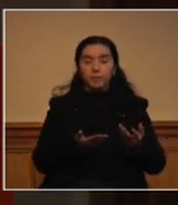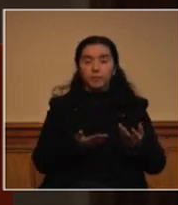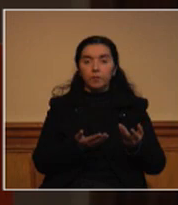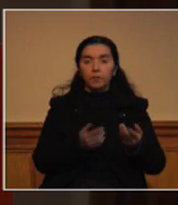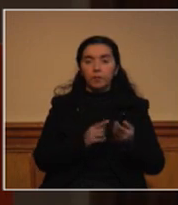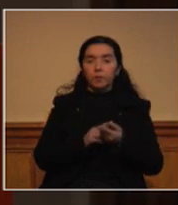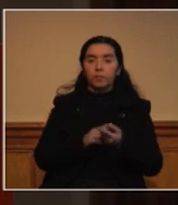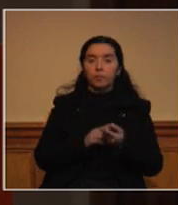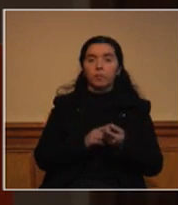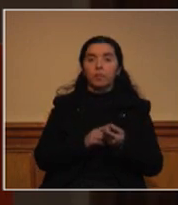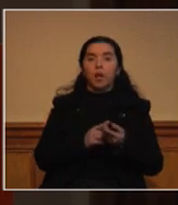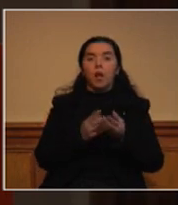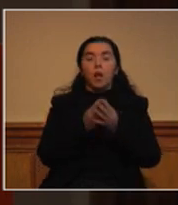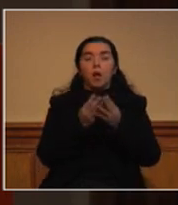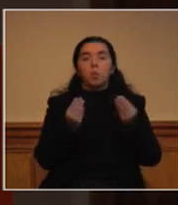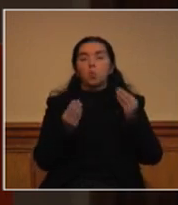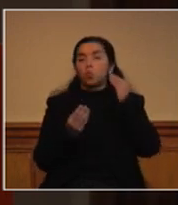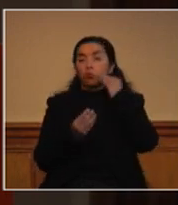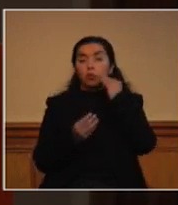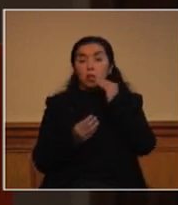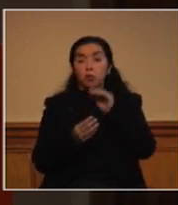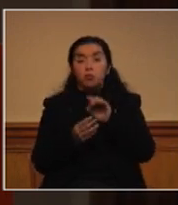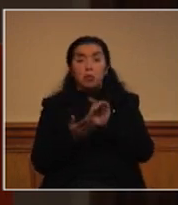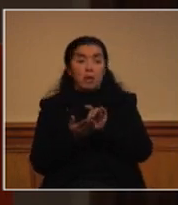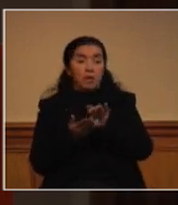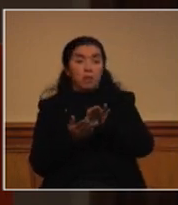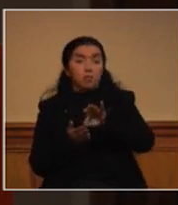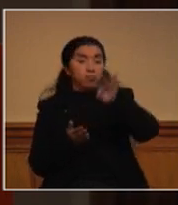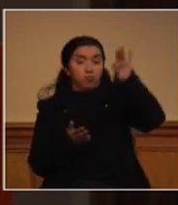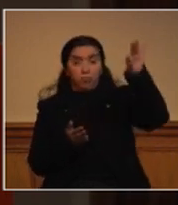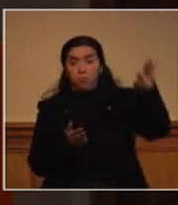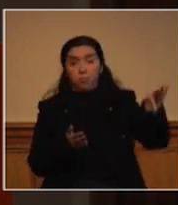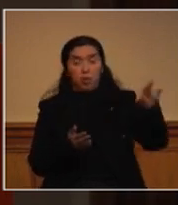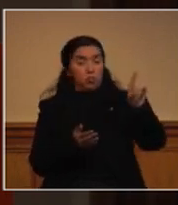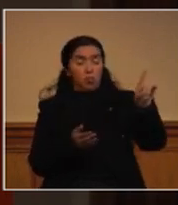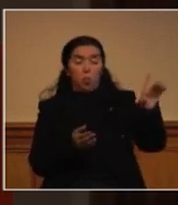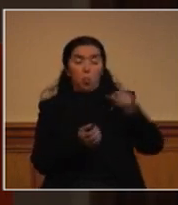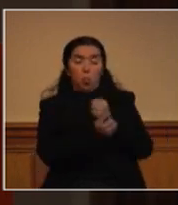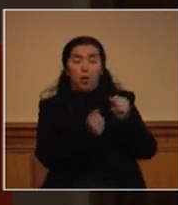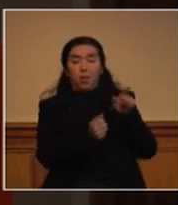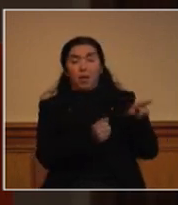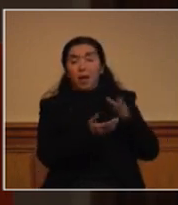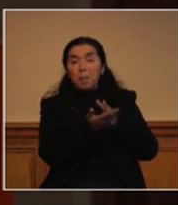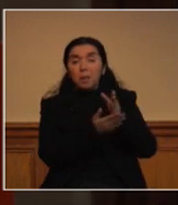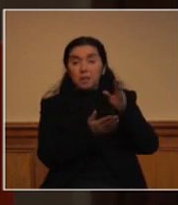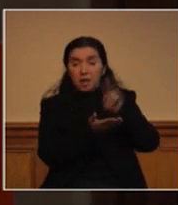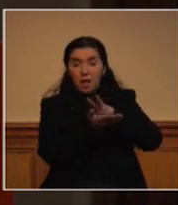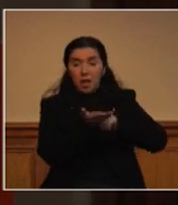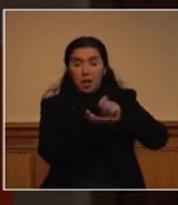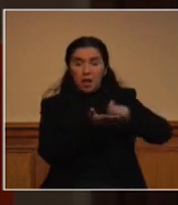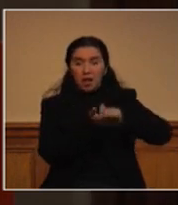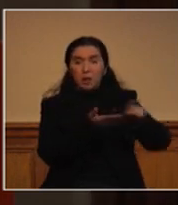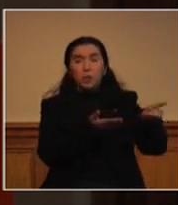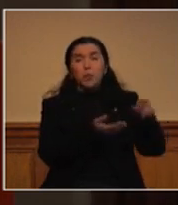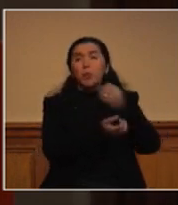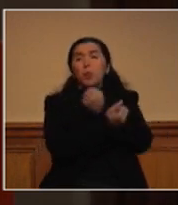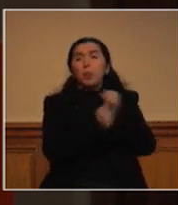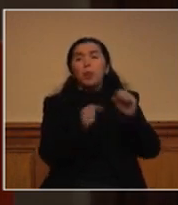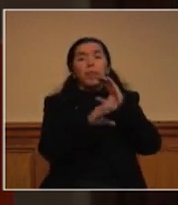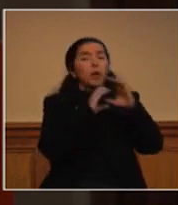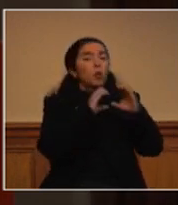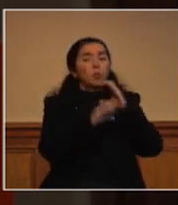entonces había muchos niños que eran segregados, que eran, se consideraban que no tenían, pero ni siquiera para la comunicación. Hace